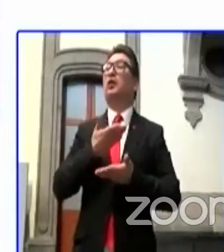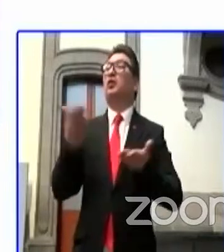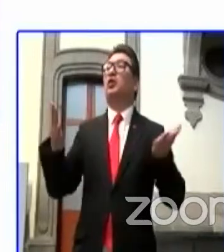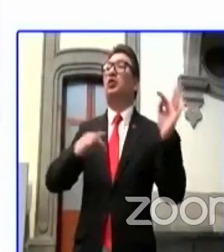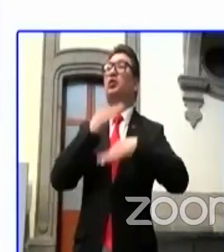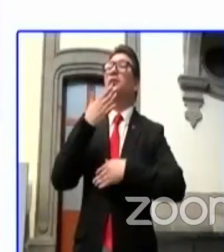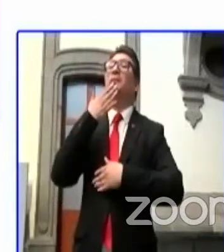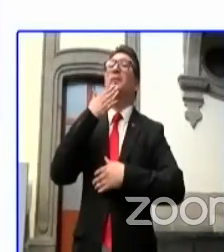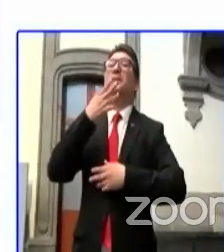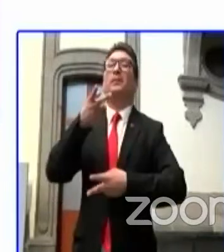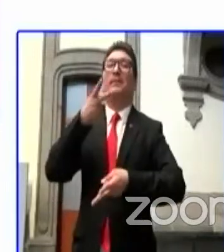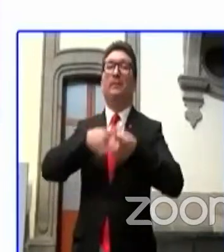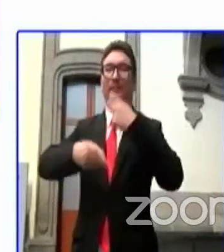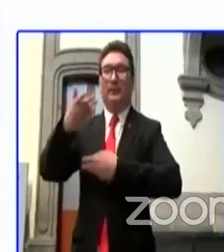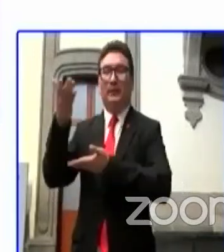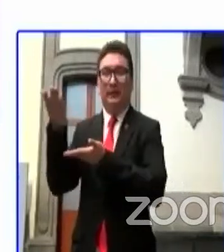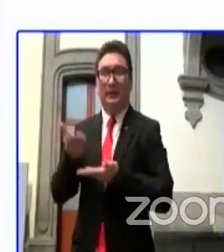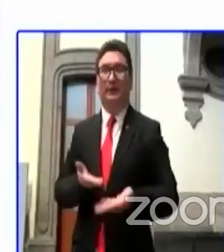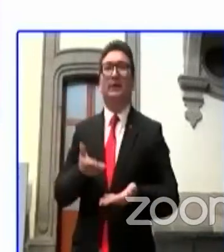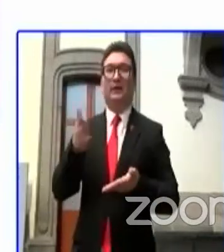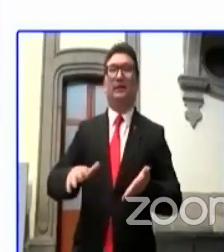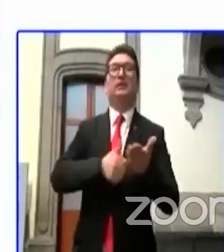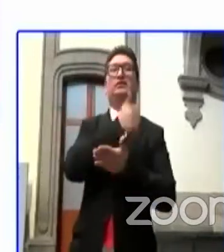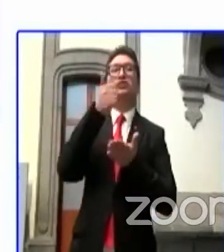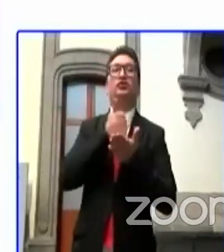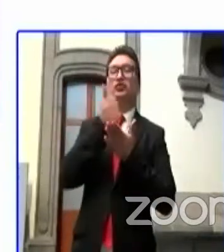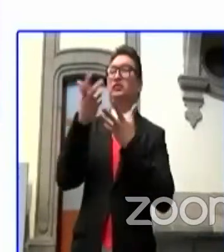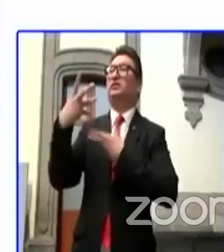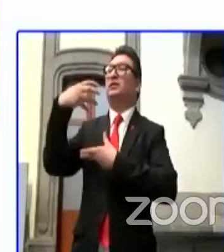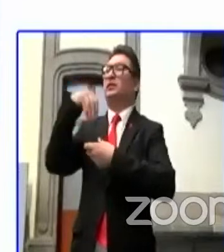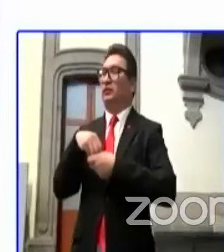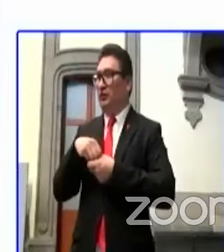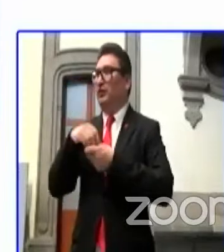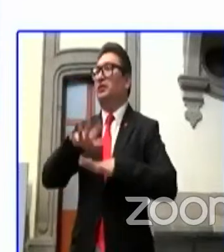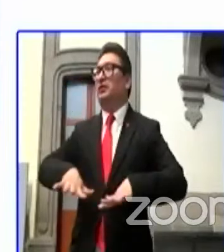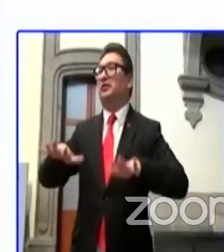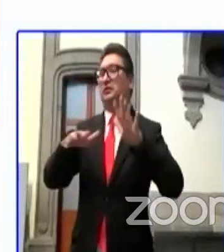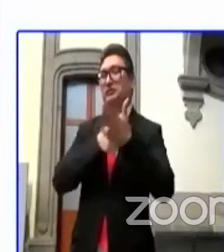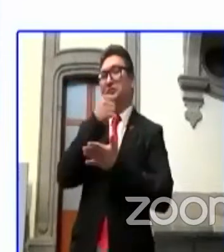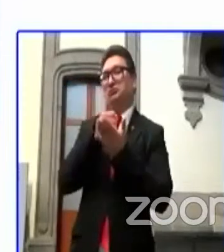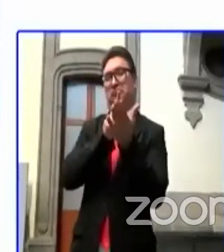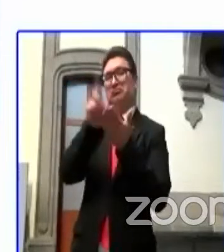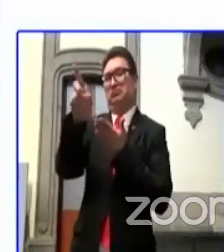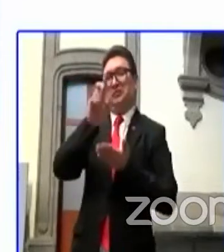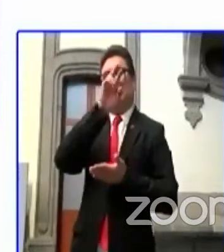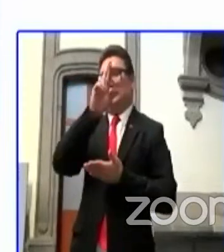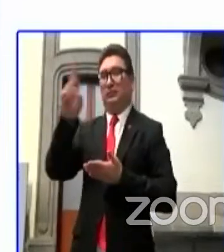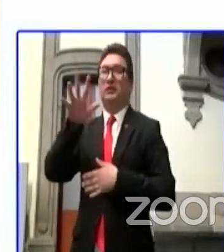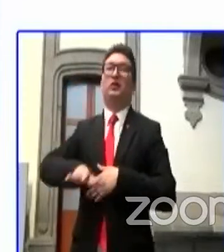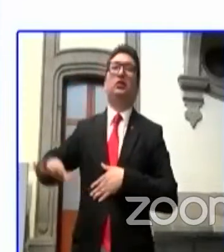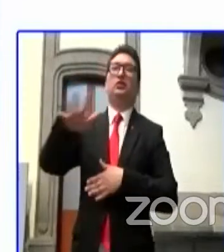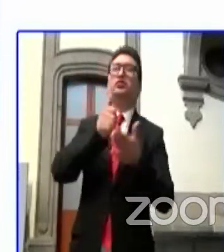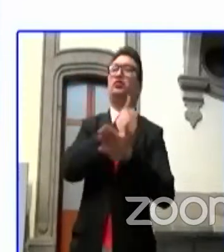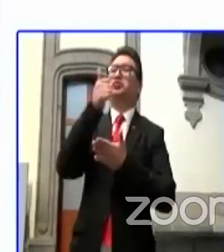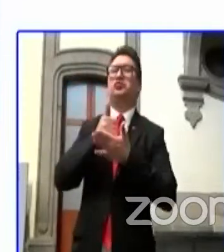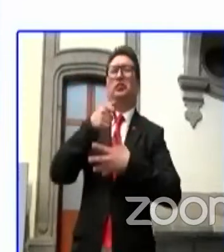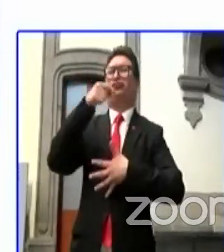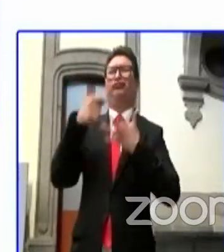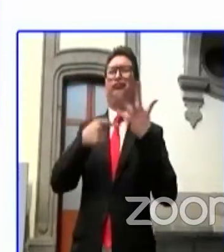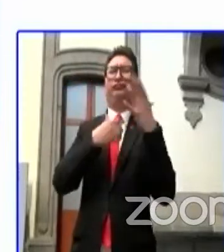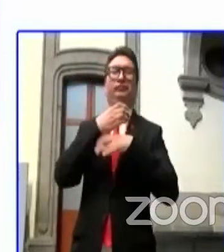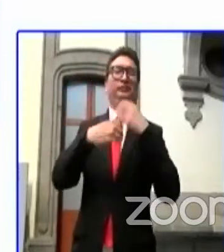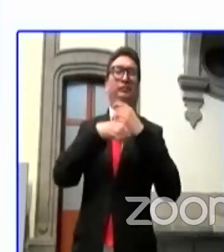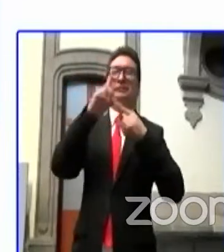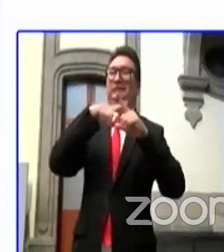cordial bienvenida a esta ciudad incluyente, esta ciudad de derechos. Una ciudad que lo tiene todo, por ello nos da